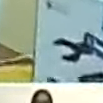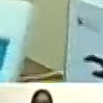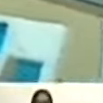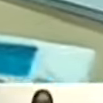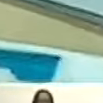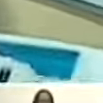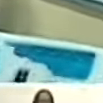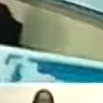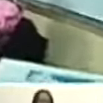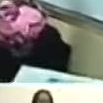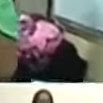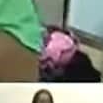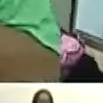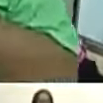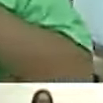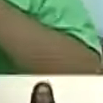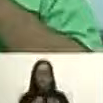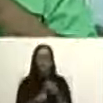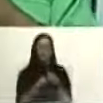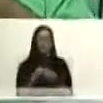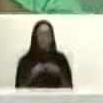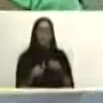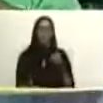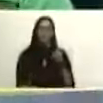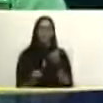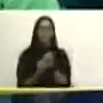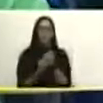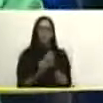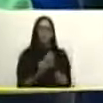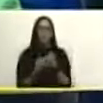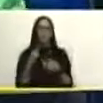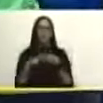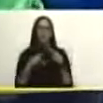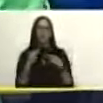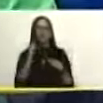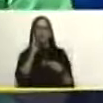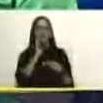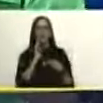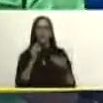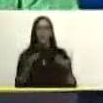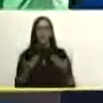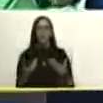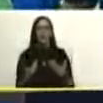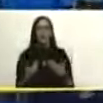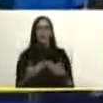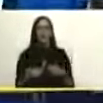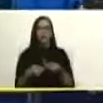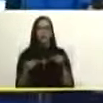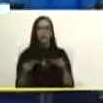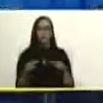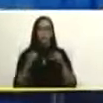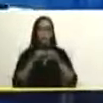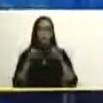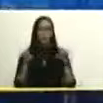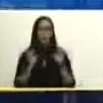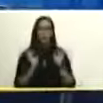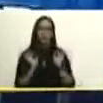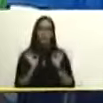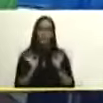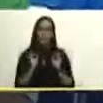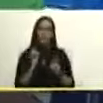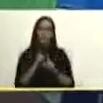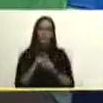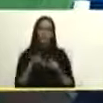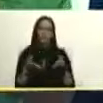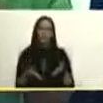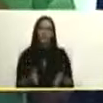orgullosos de lo que ha venido siendo el impulso que la Revolución Bolivariana le ha dado al sector educativo, sobre todo desde el